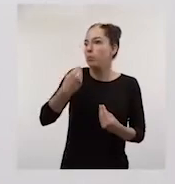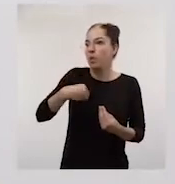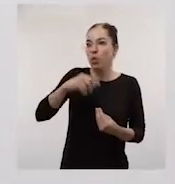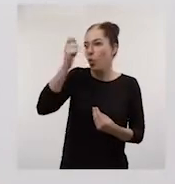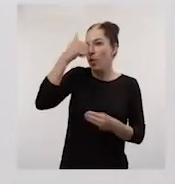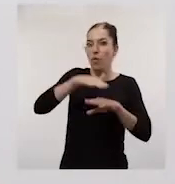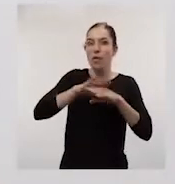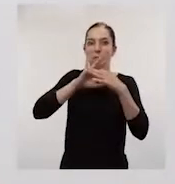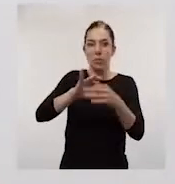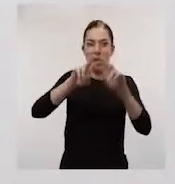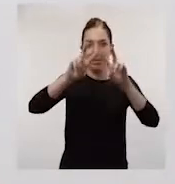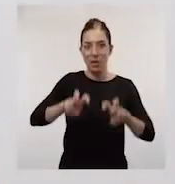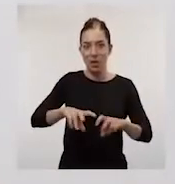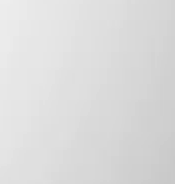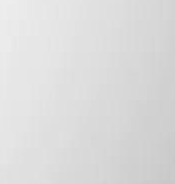investigación